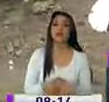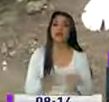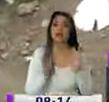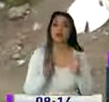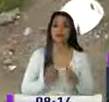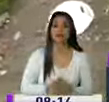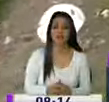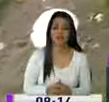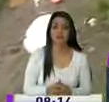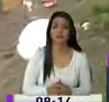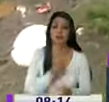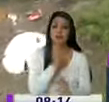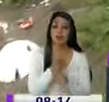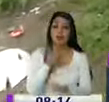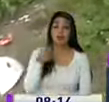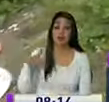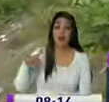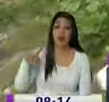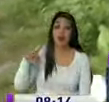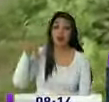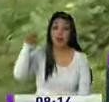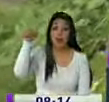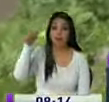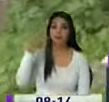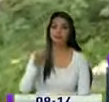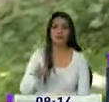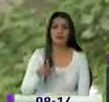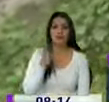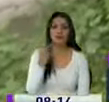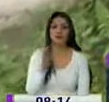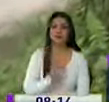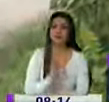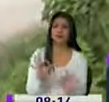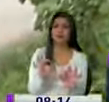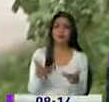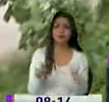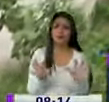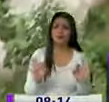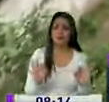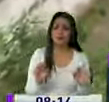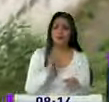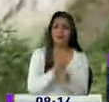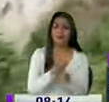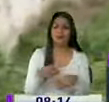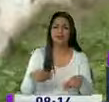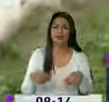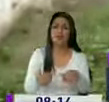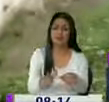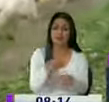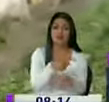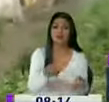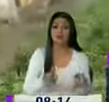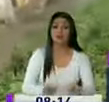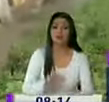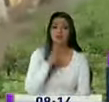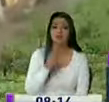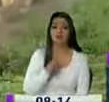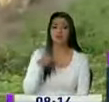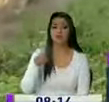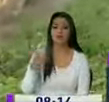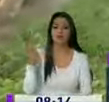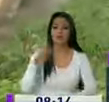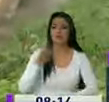yo me he ido por ahí a caminar y todo eso, pero no se ve tampoco nada. Igual está de tierra. Y acá igual, y nos dijeron que no,